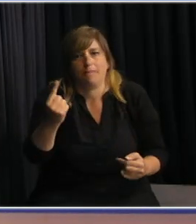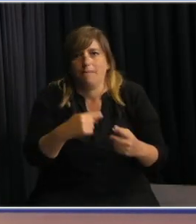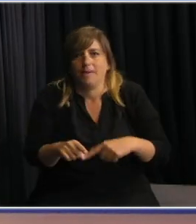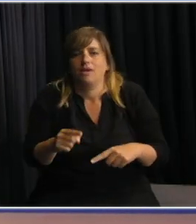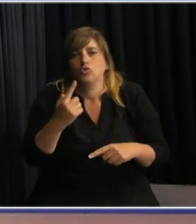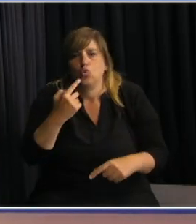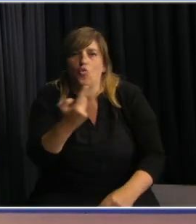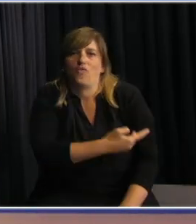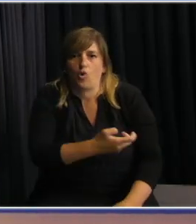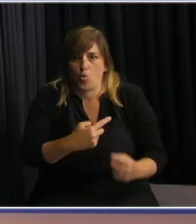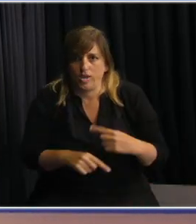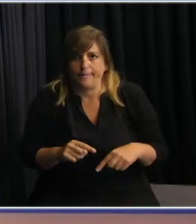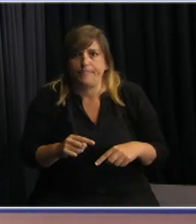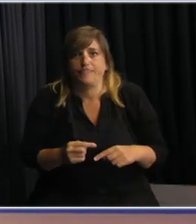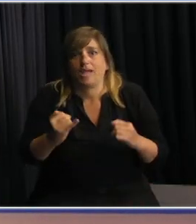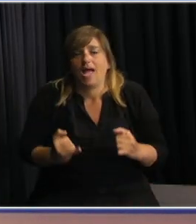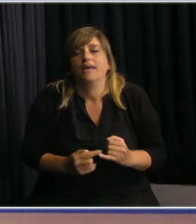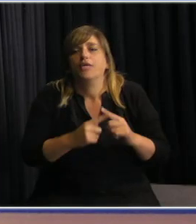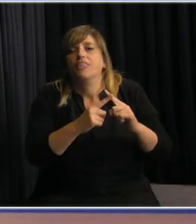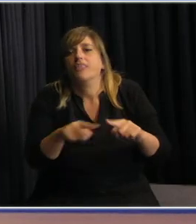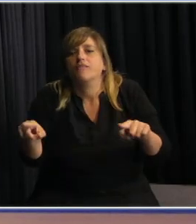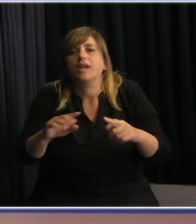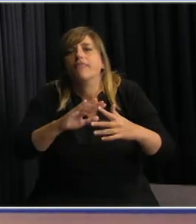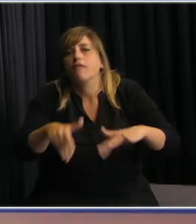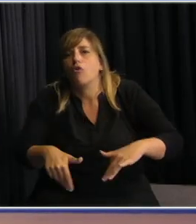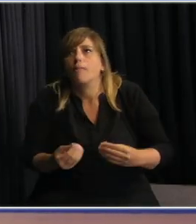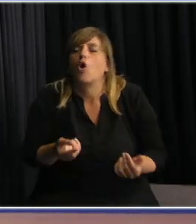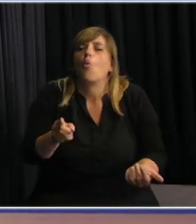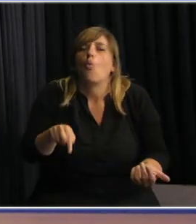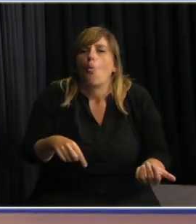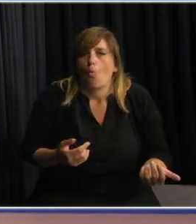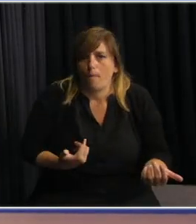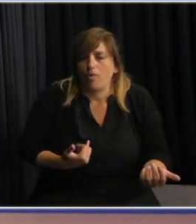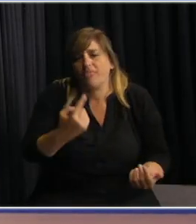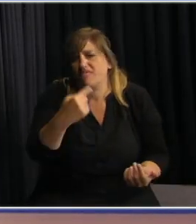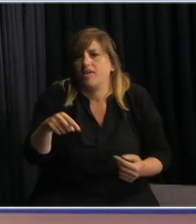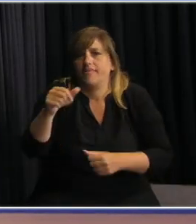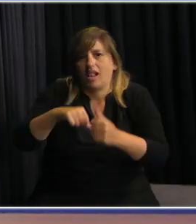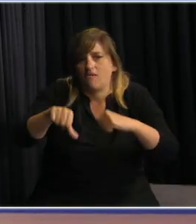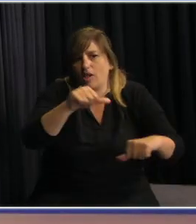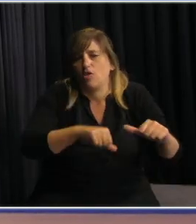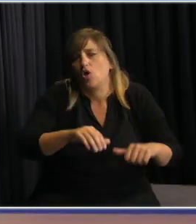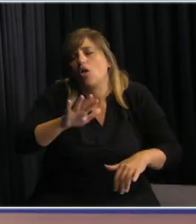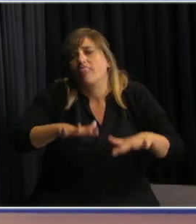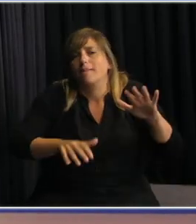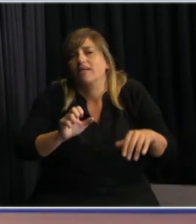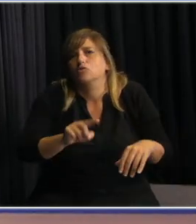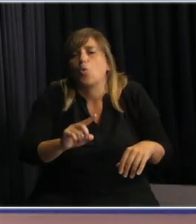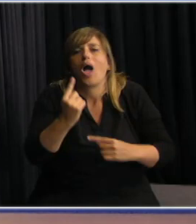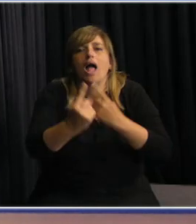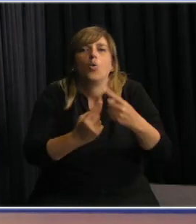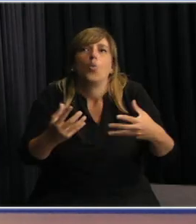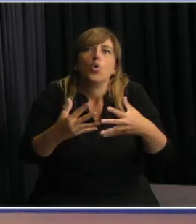vacunas que tienen distinta forma de llegada según los distintos laboratorios. Algunos llegarán